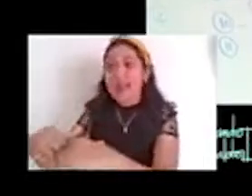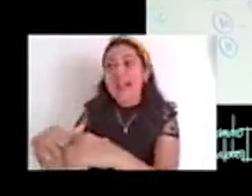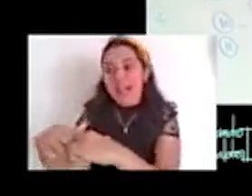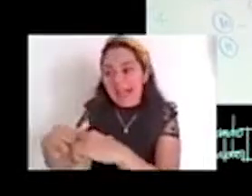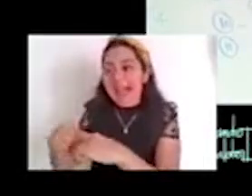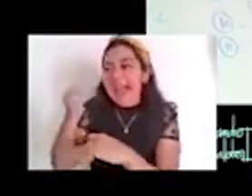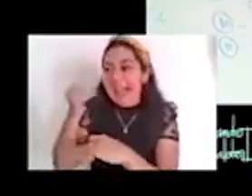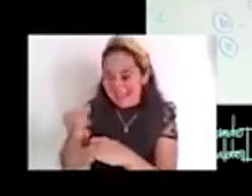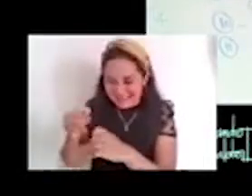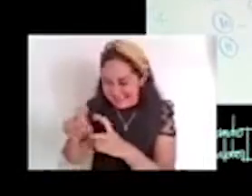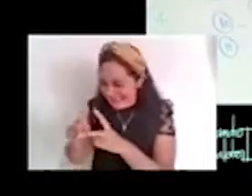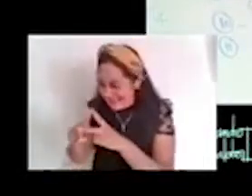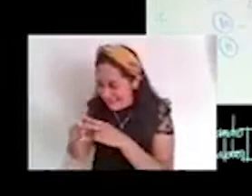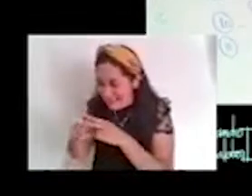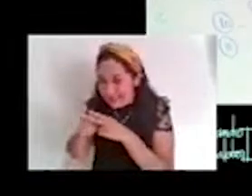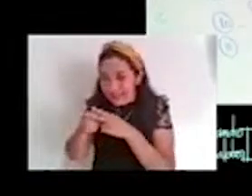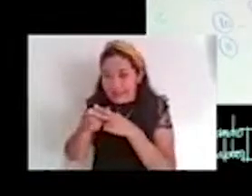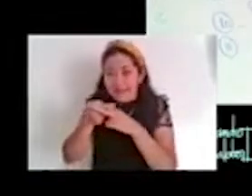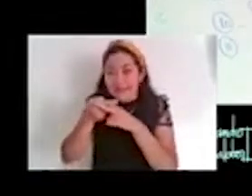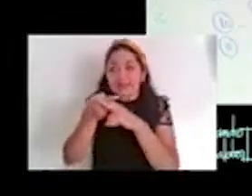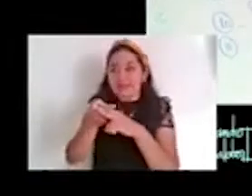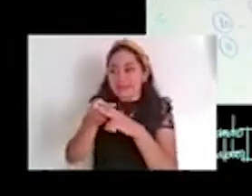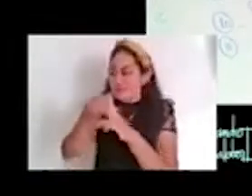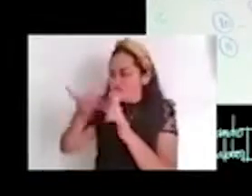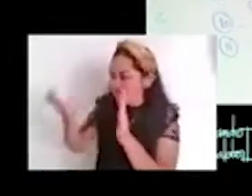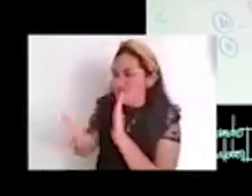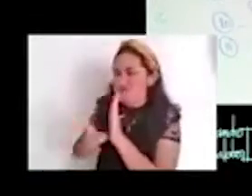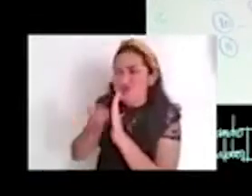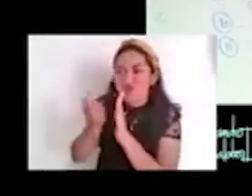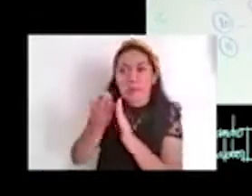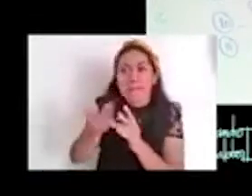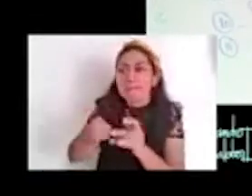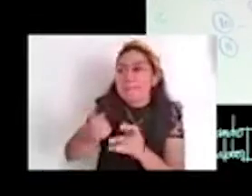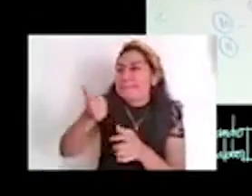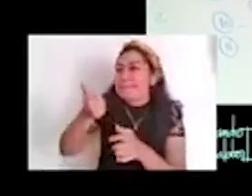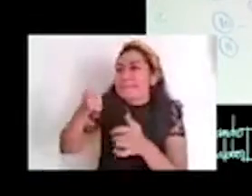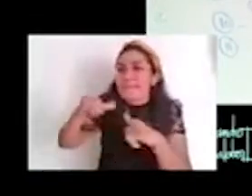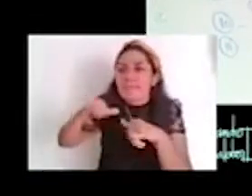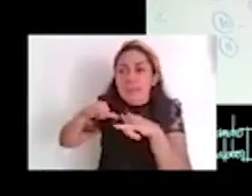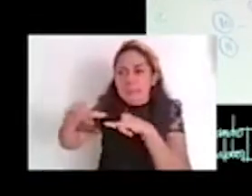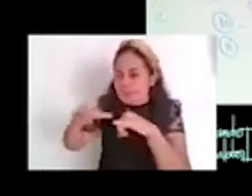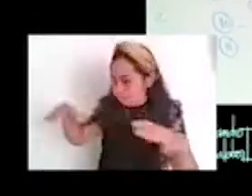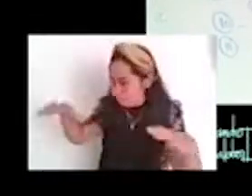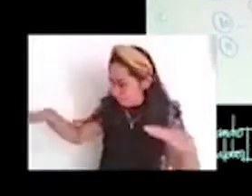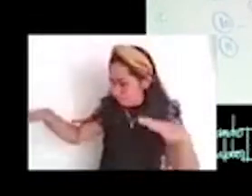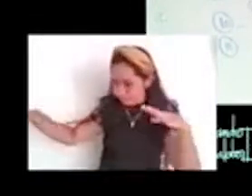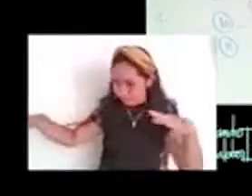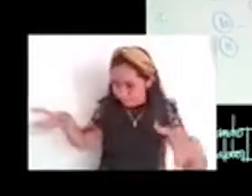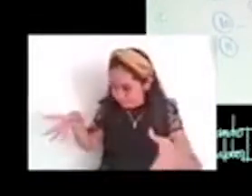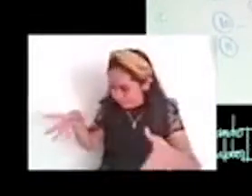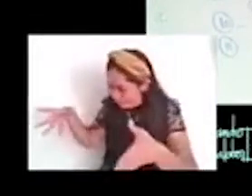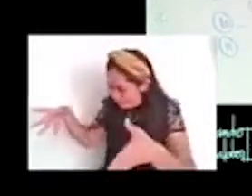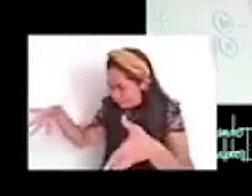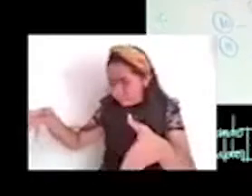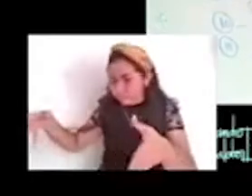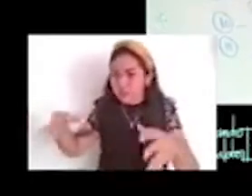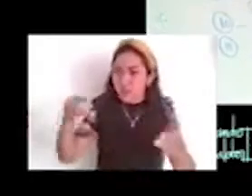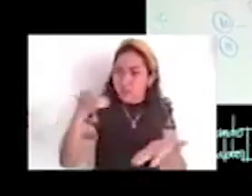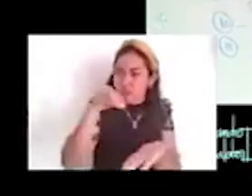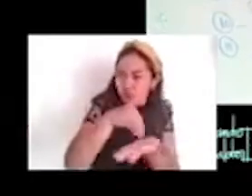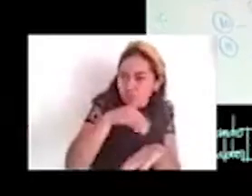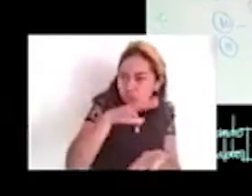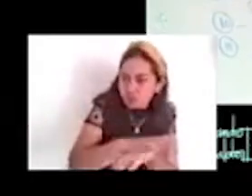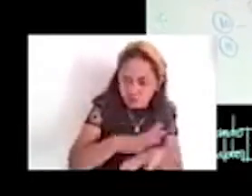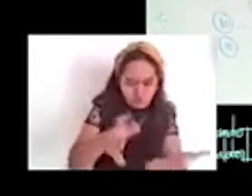entabla se construye un primer mapa del naciente Imperio Tenochca.